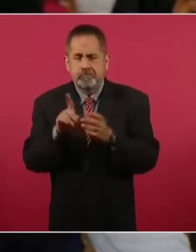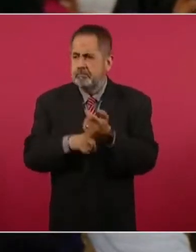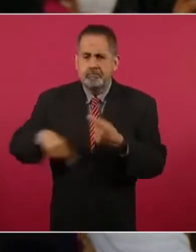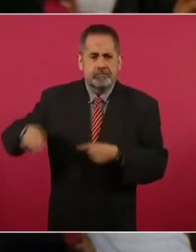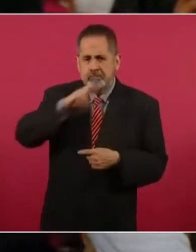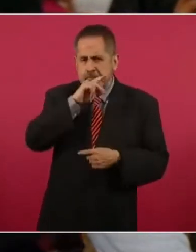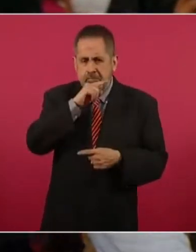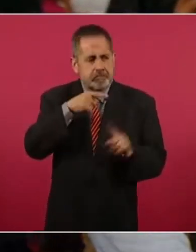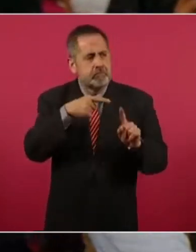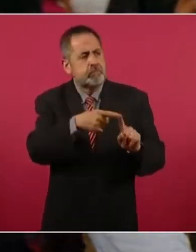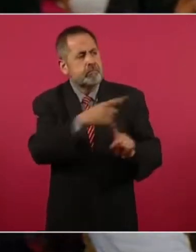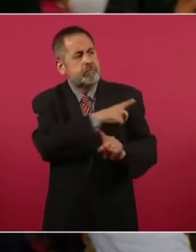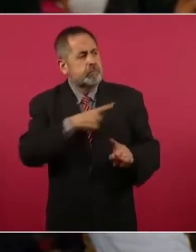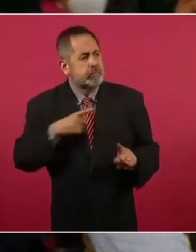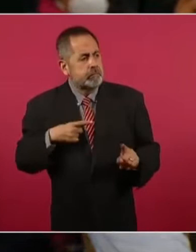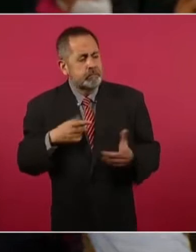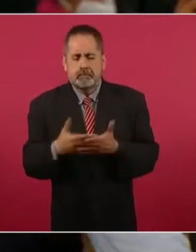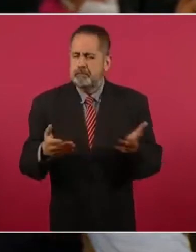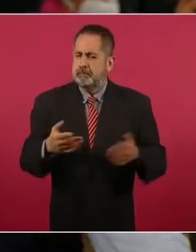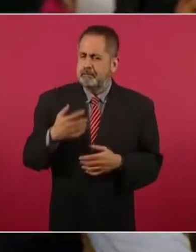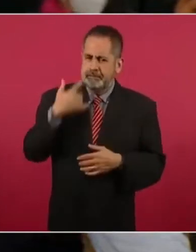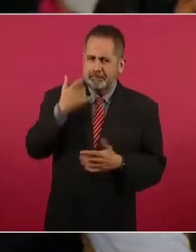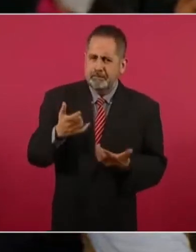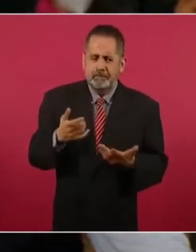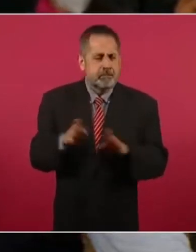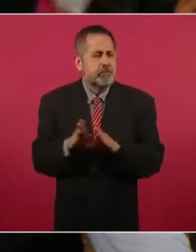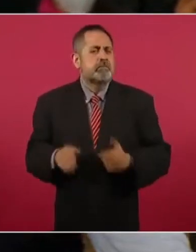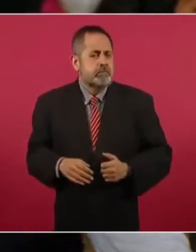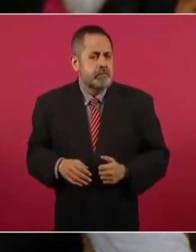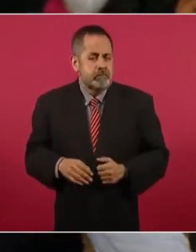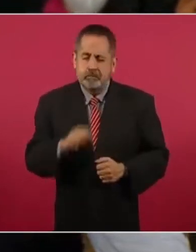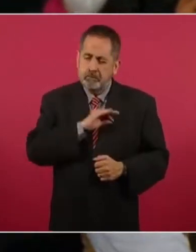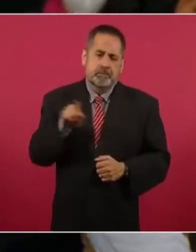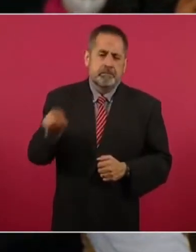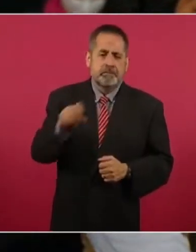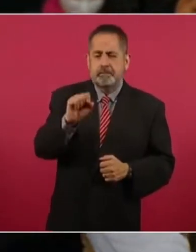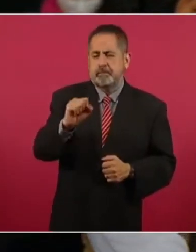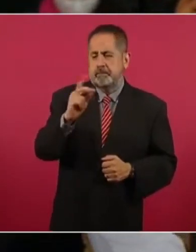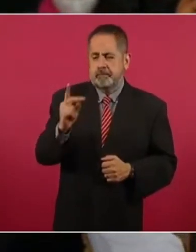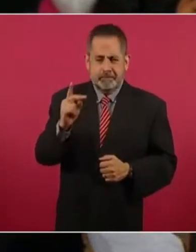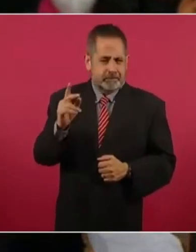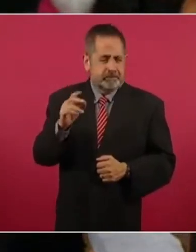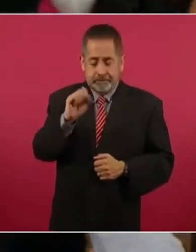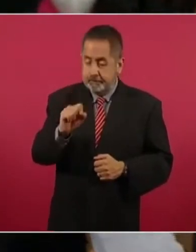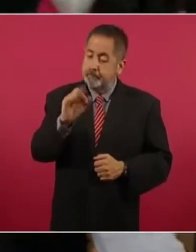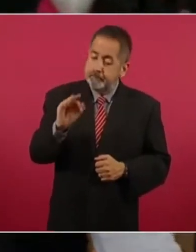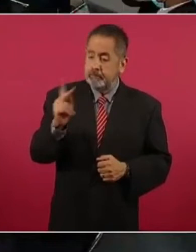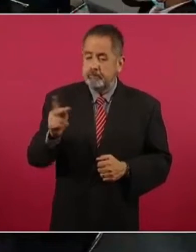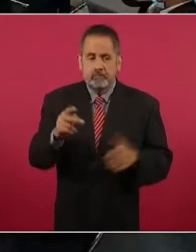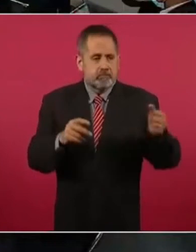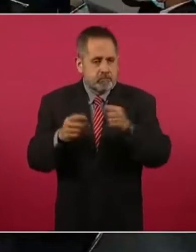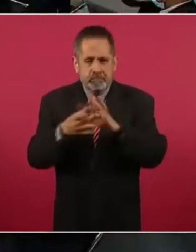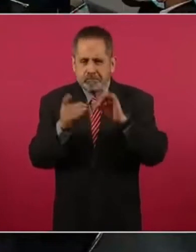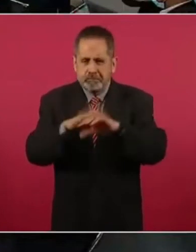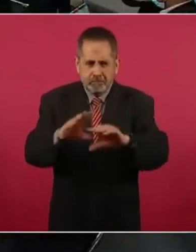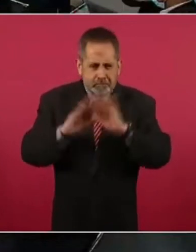preocupación. ¿Podría, no sé, apoyarnos a lo mejor con la Secretaría del Trabajo o la Función Pública para transparentar, o que nos puedan apoyar a